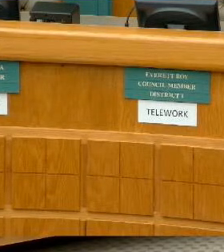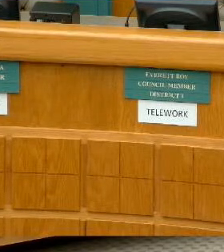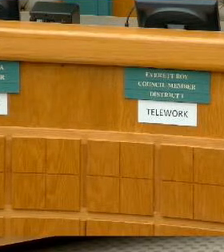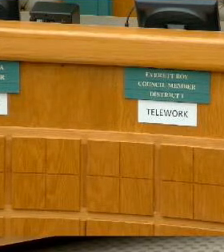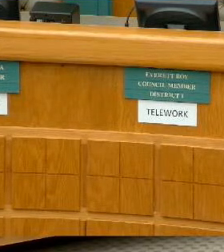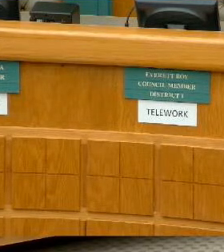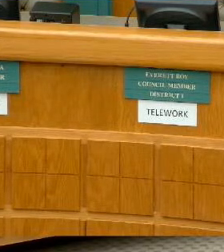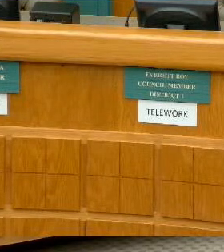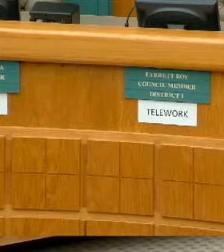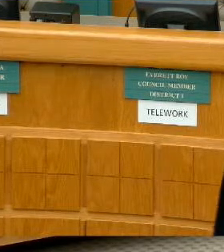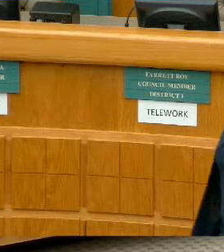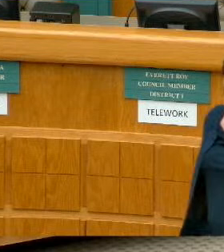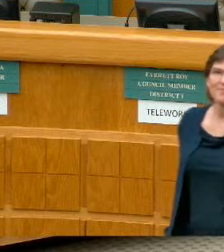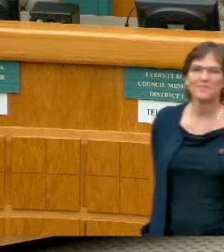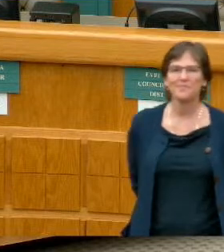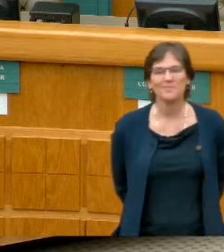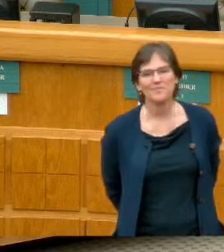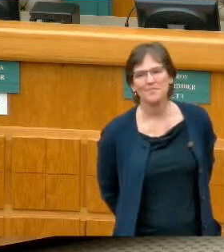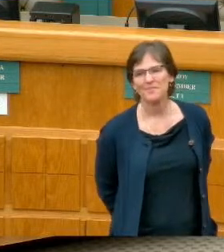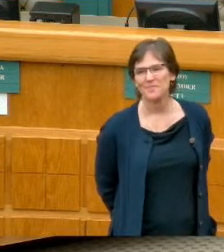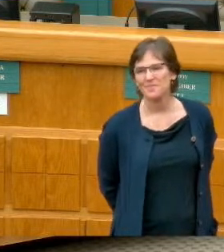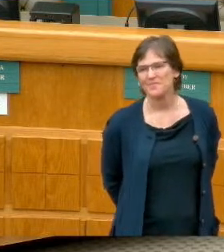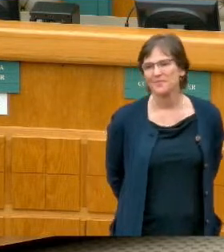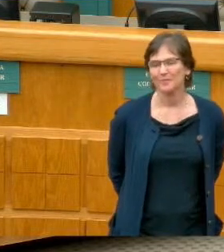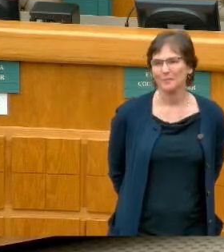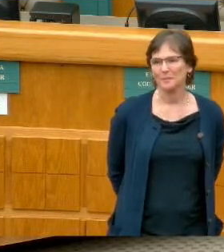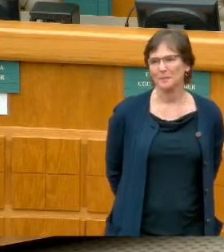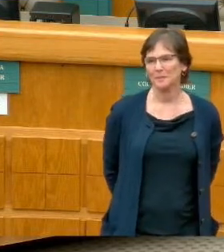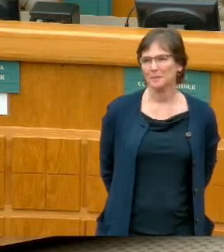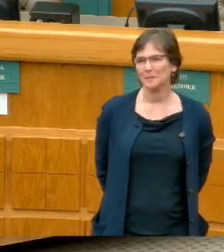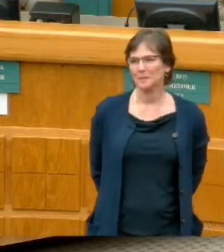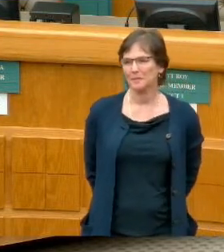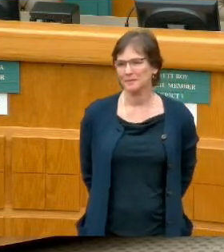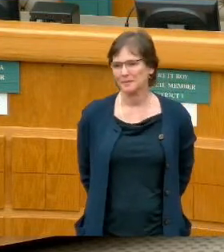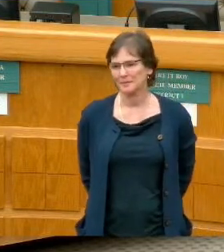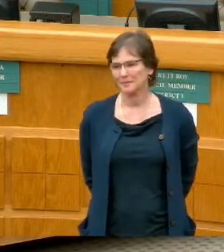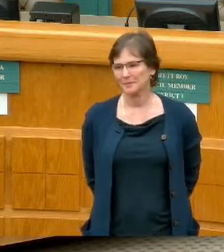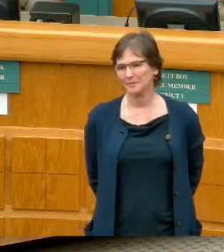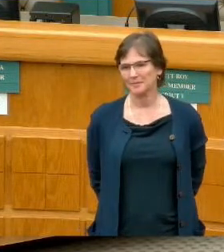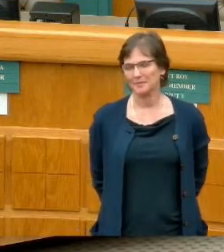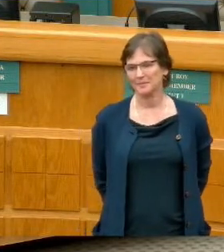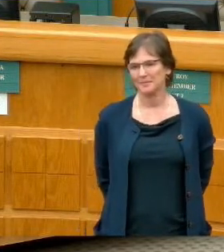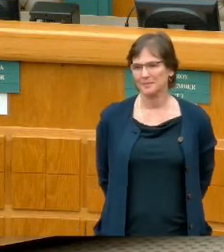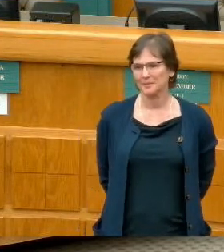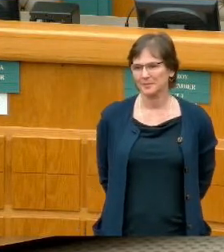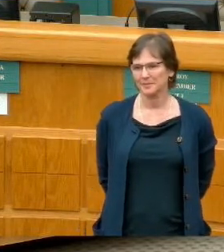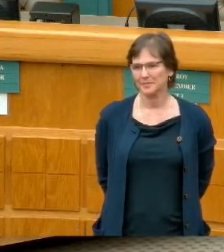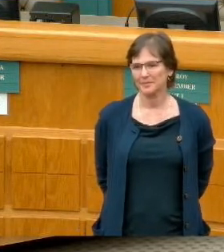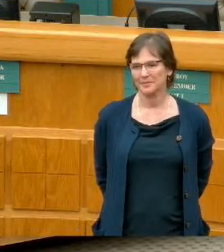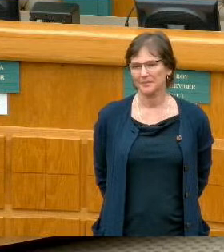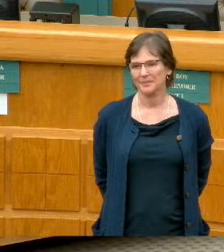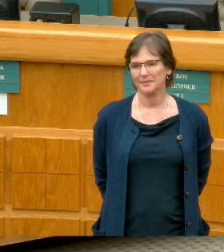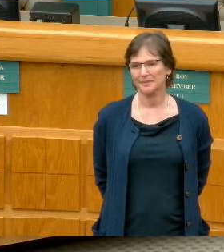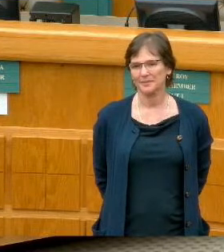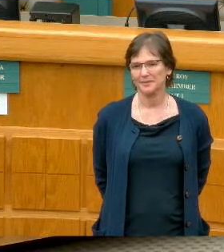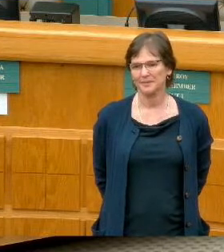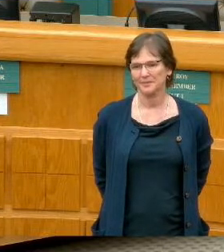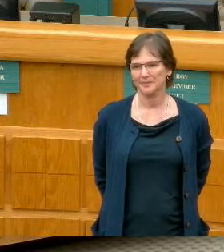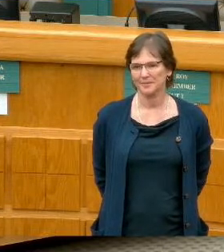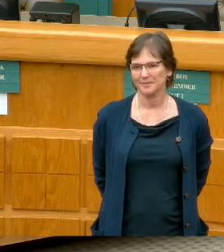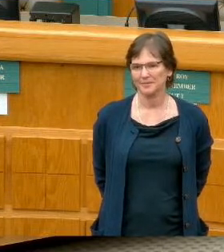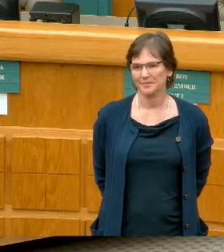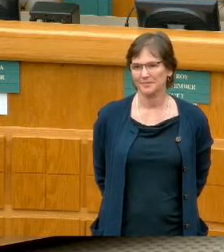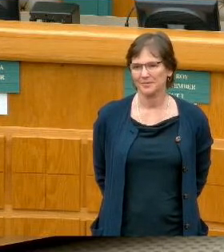6 meses. Con la reapertura de las escuelas y las actividades deportivas, también aumenta el riesgo al contagio. Recuerde usar su